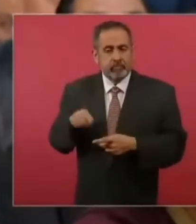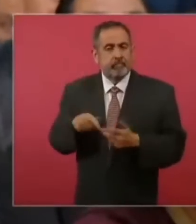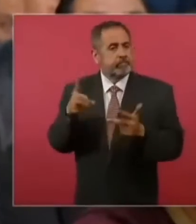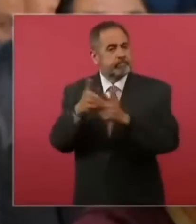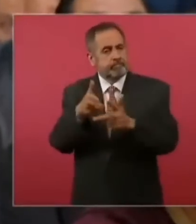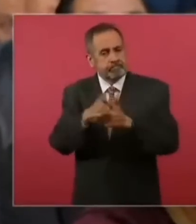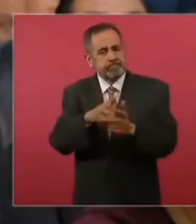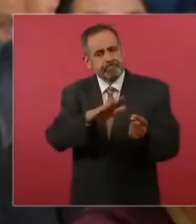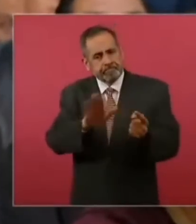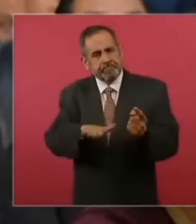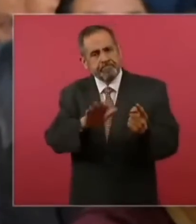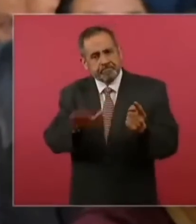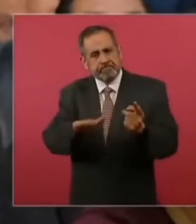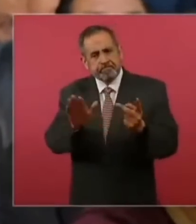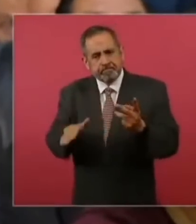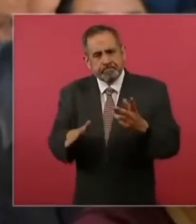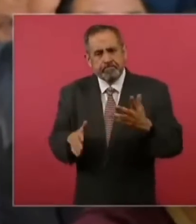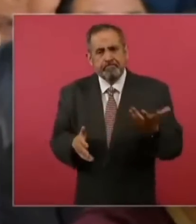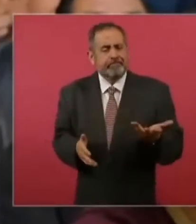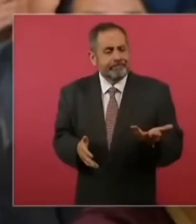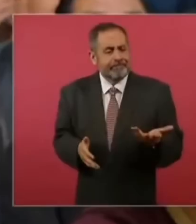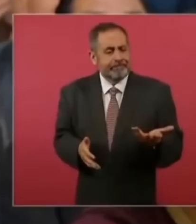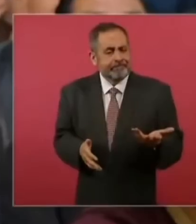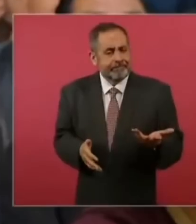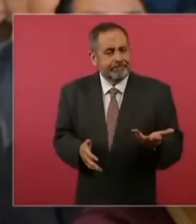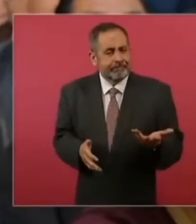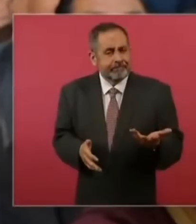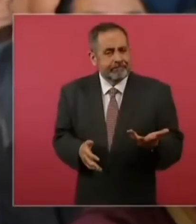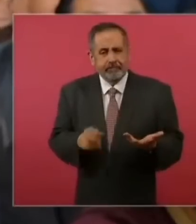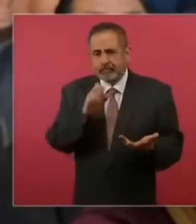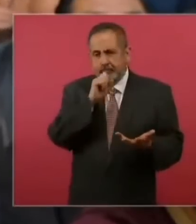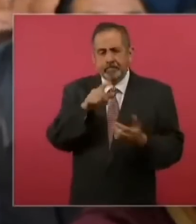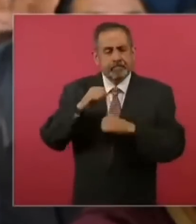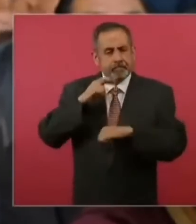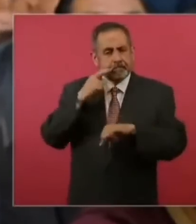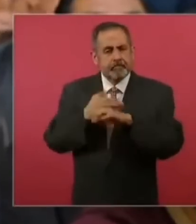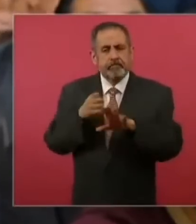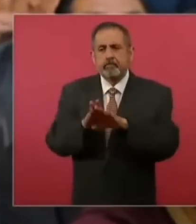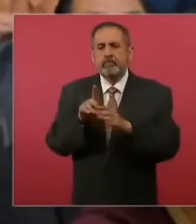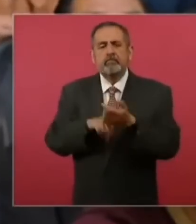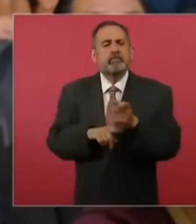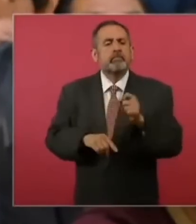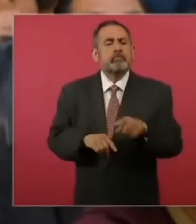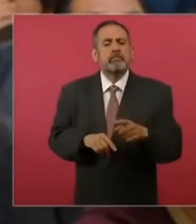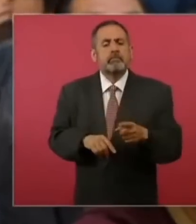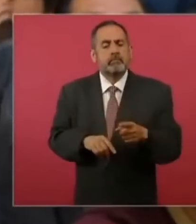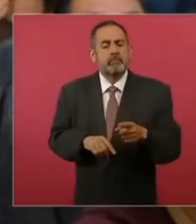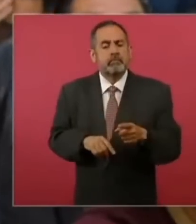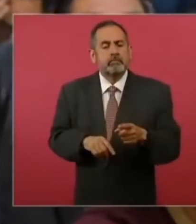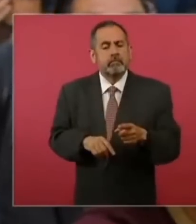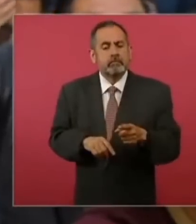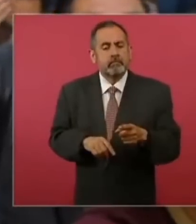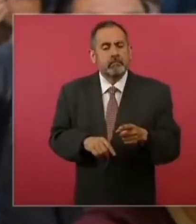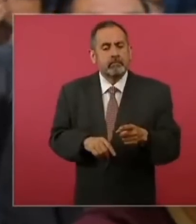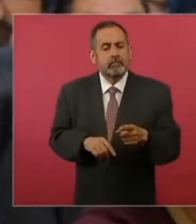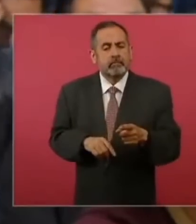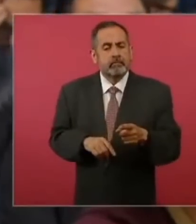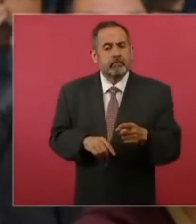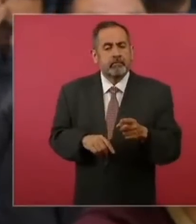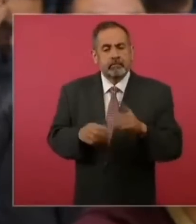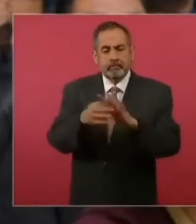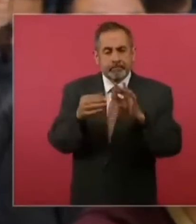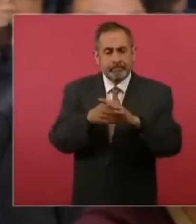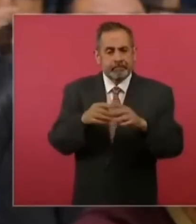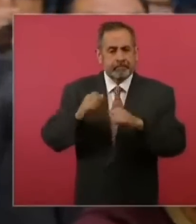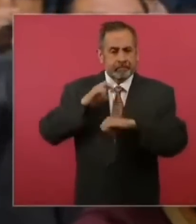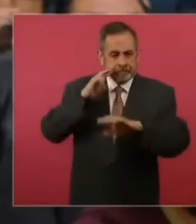y el que se encargaba de llevar todo el tema de, pues, supuestamente era el que llevaba